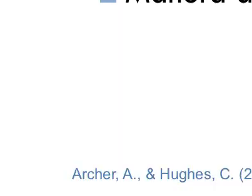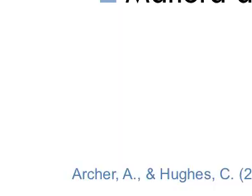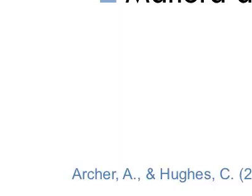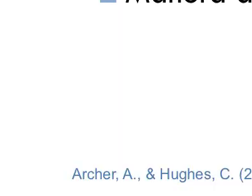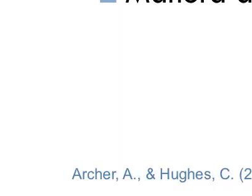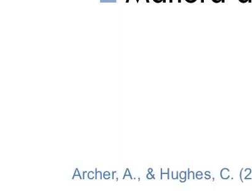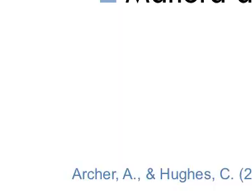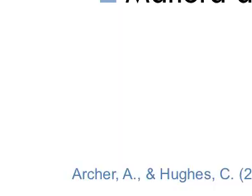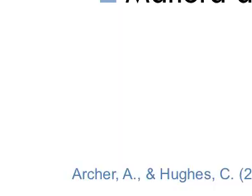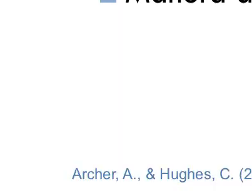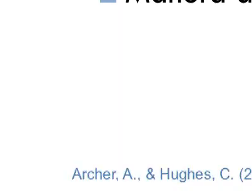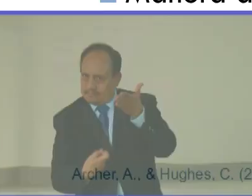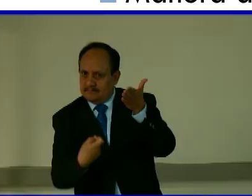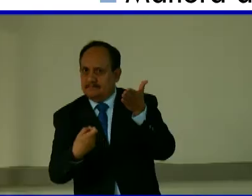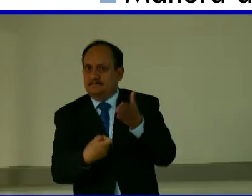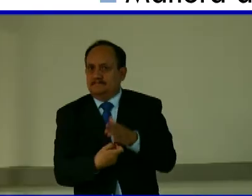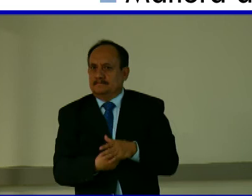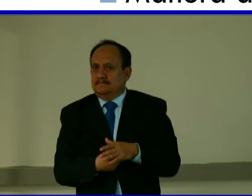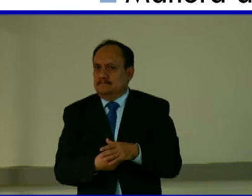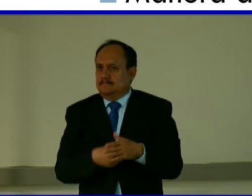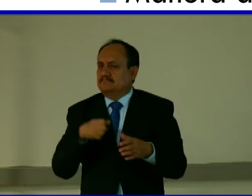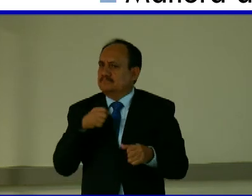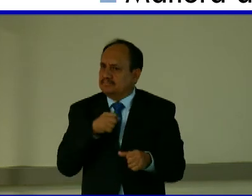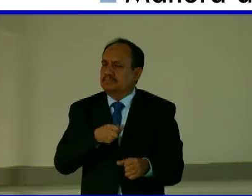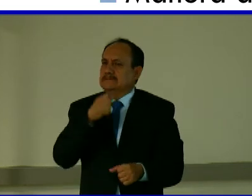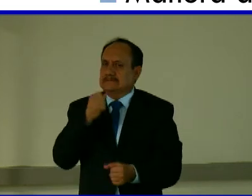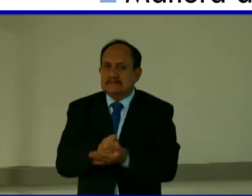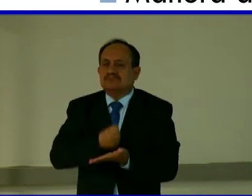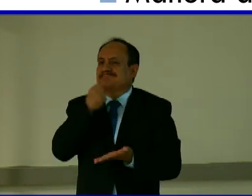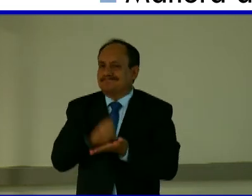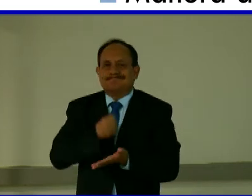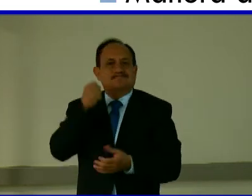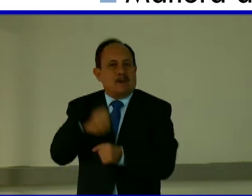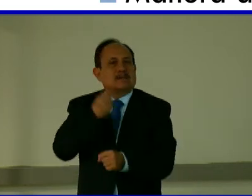diseño, ¿okay? Constante, hay que practicar,